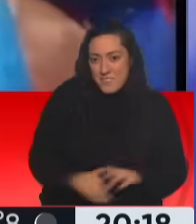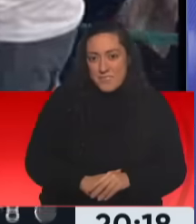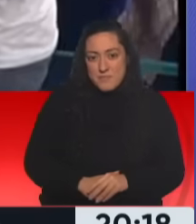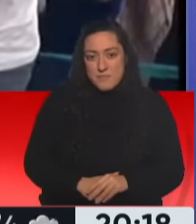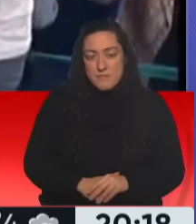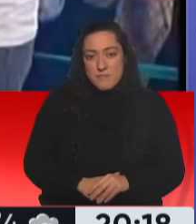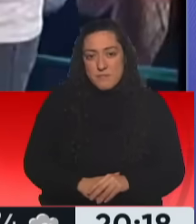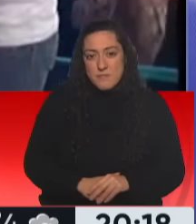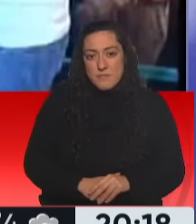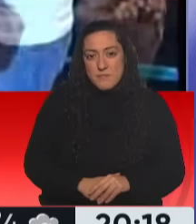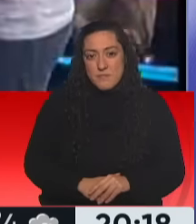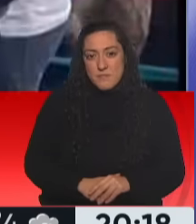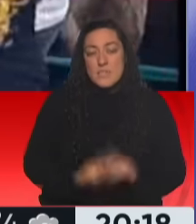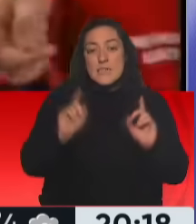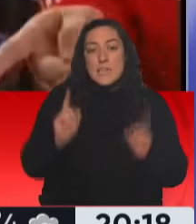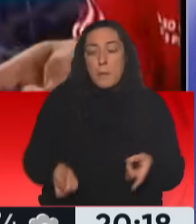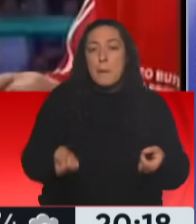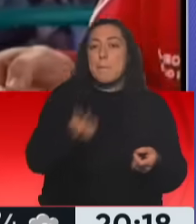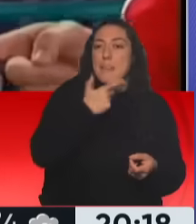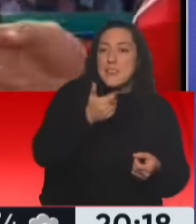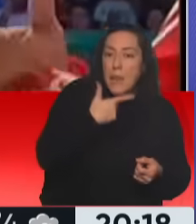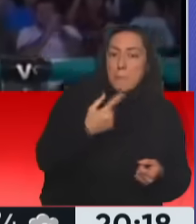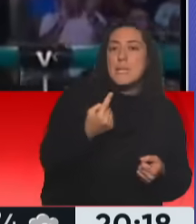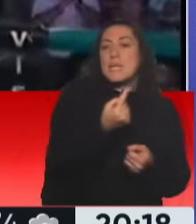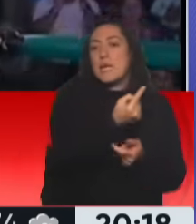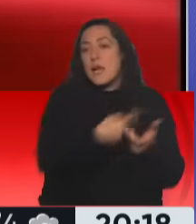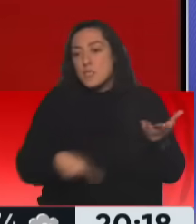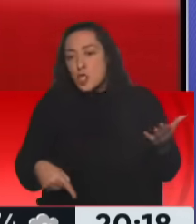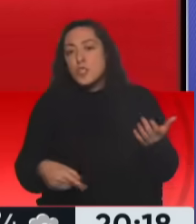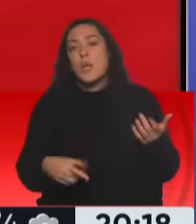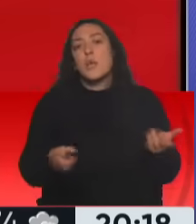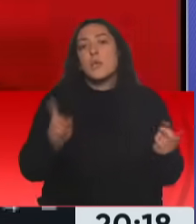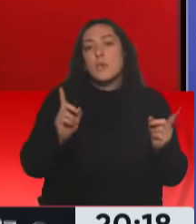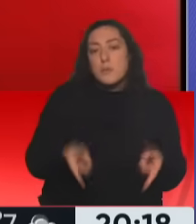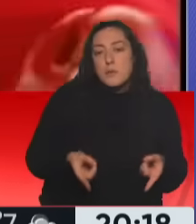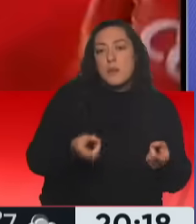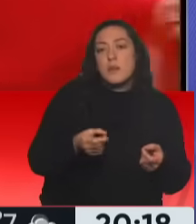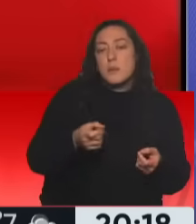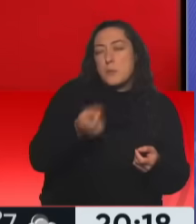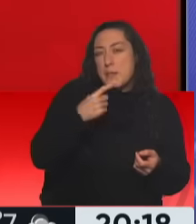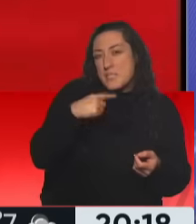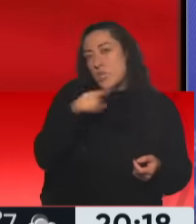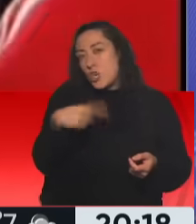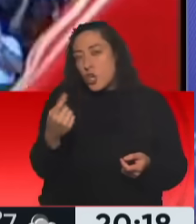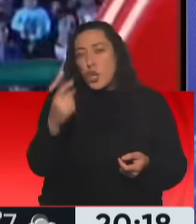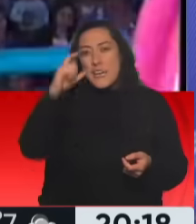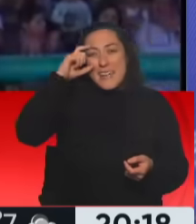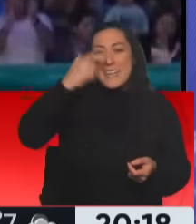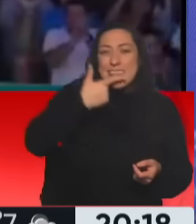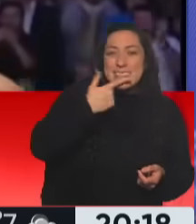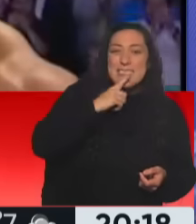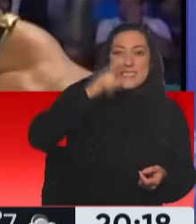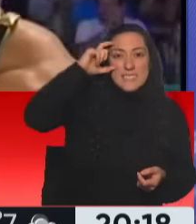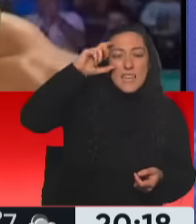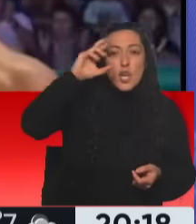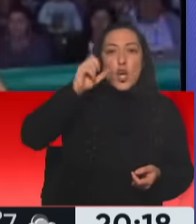Totalmente. con Daniela, los complejos A ver. vitamínicos, todas Sí, aquellas sí. sustancias que se le Anabólicos. da, Claro, exacto, sí. anabólicos, esteroides, todas cuestiones que se